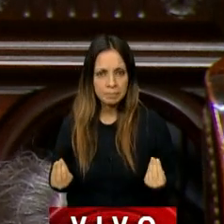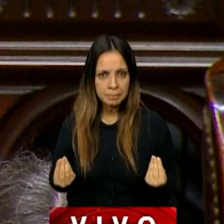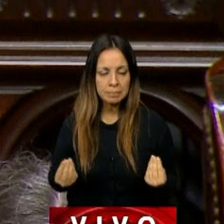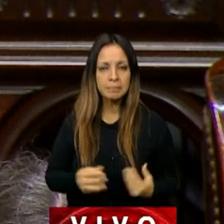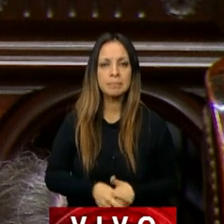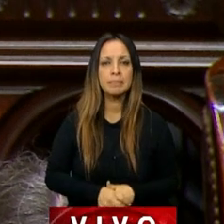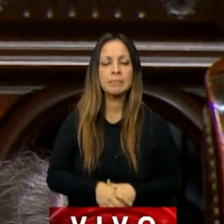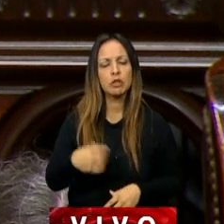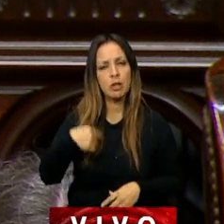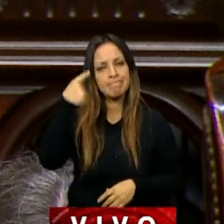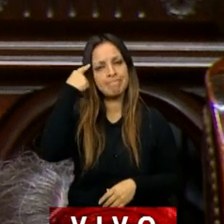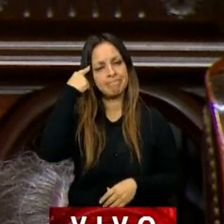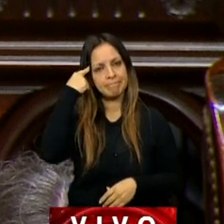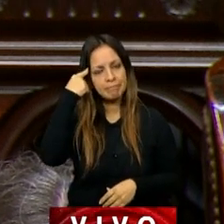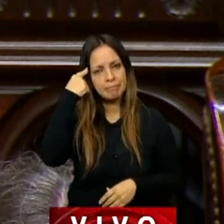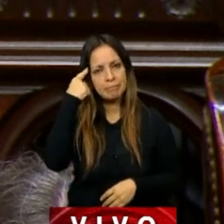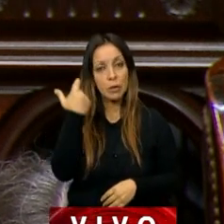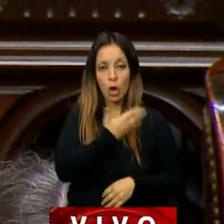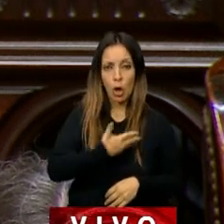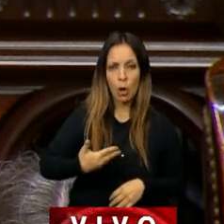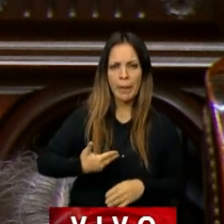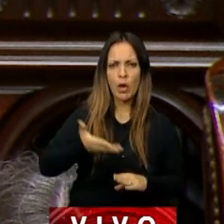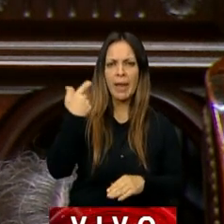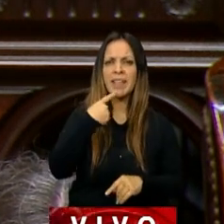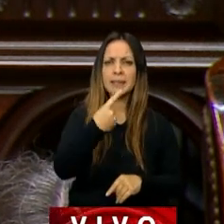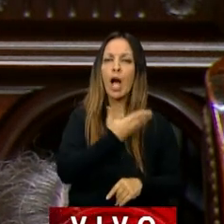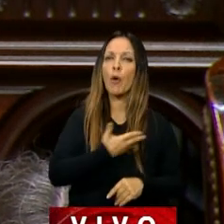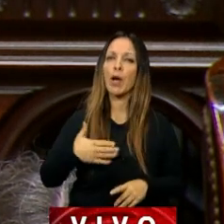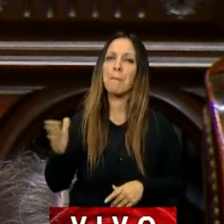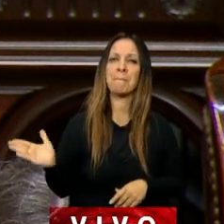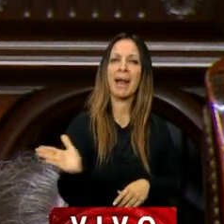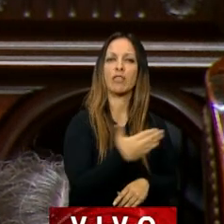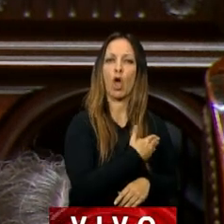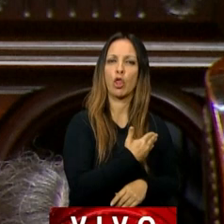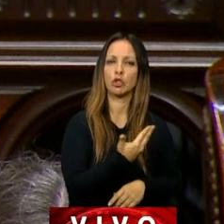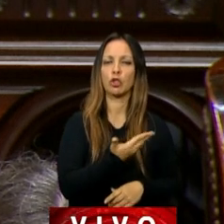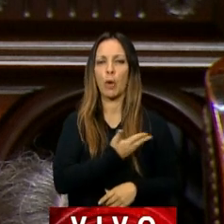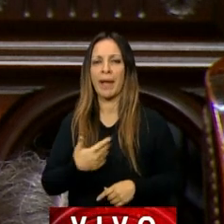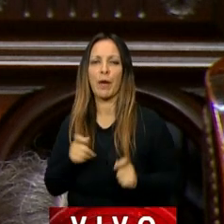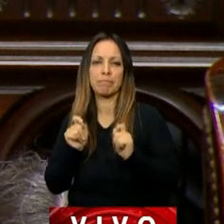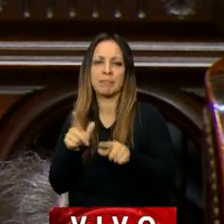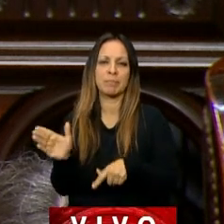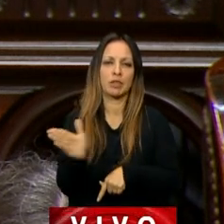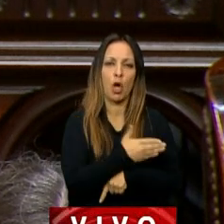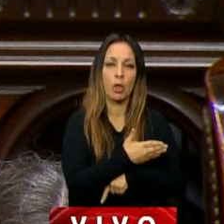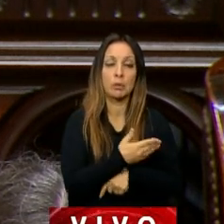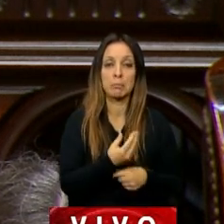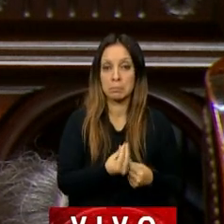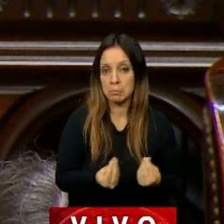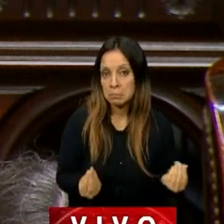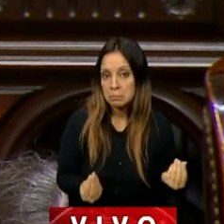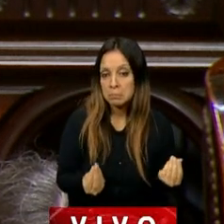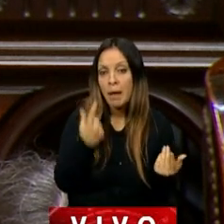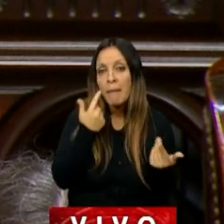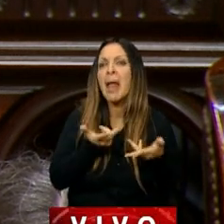Entonces, yo me pregunto, un gobierno que decía que era para todos, que era un gobierno de todos, que se lo digan a